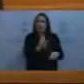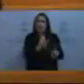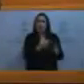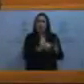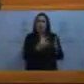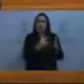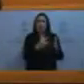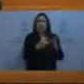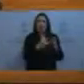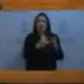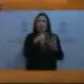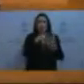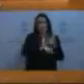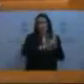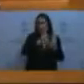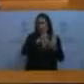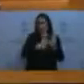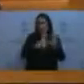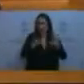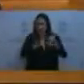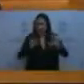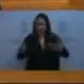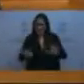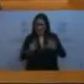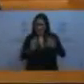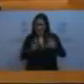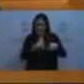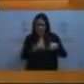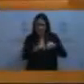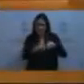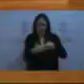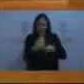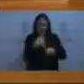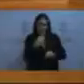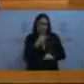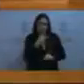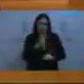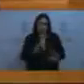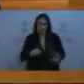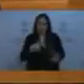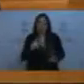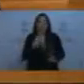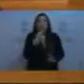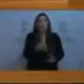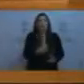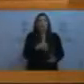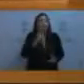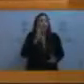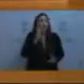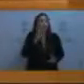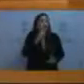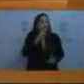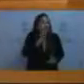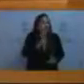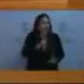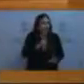el marco integral del Área 6 de basura. Lo califiqué de mentira integral y de